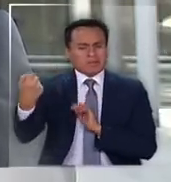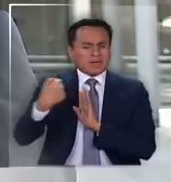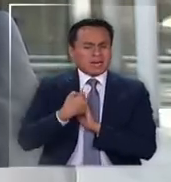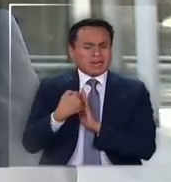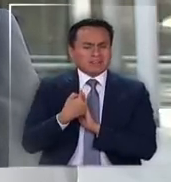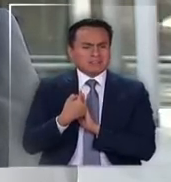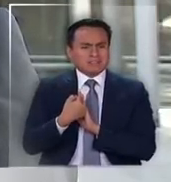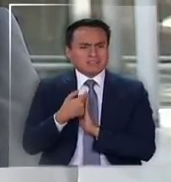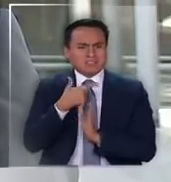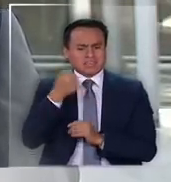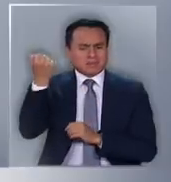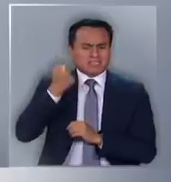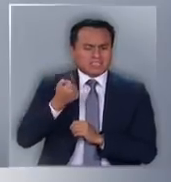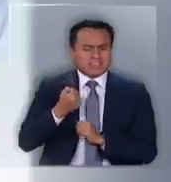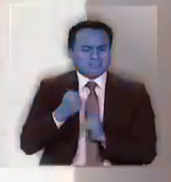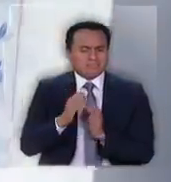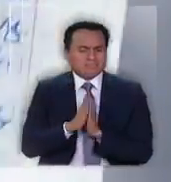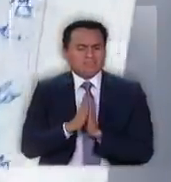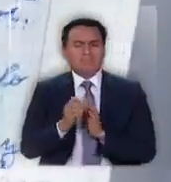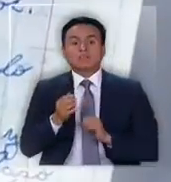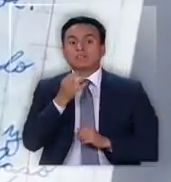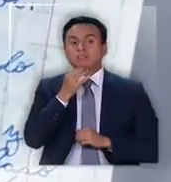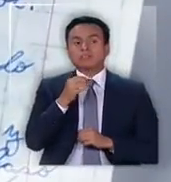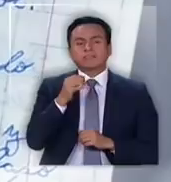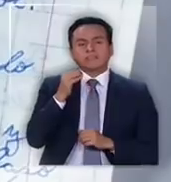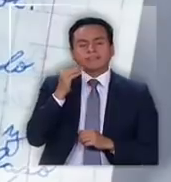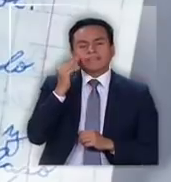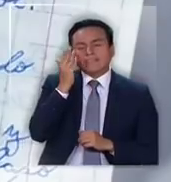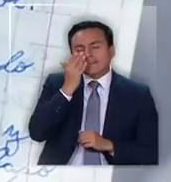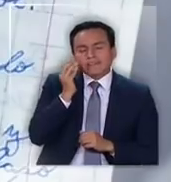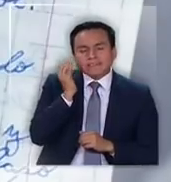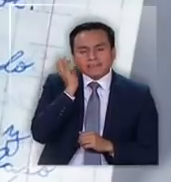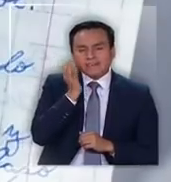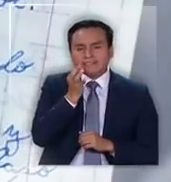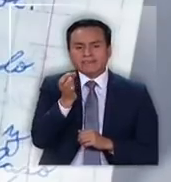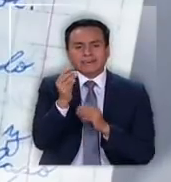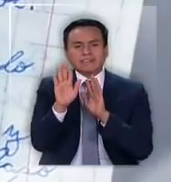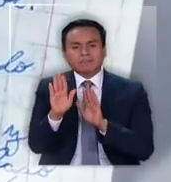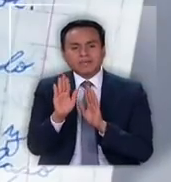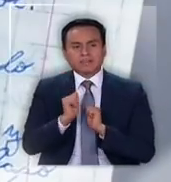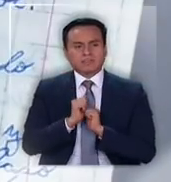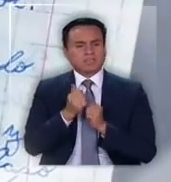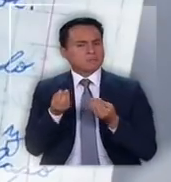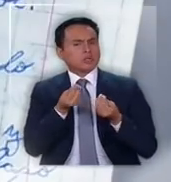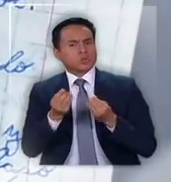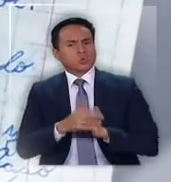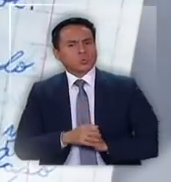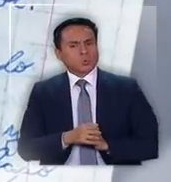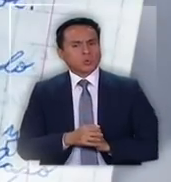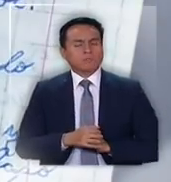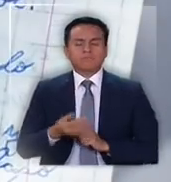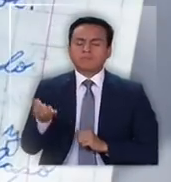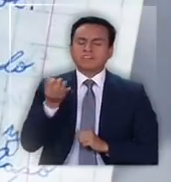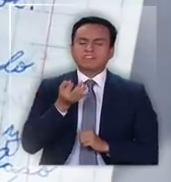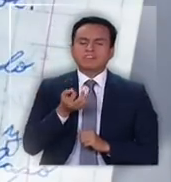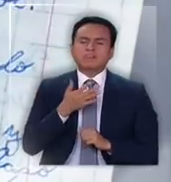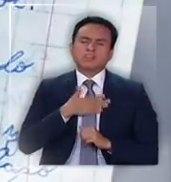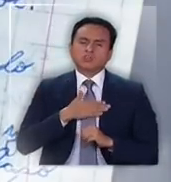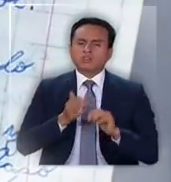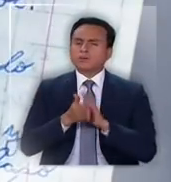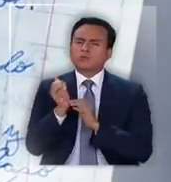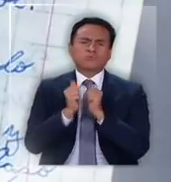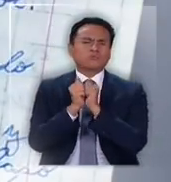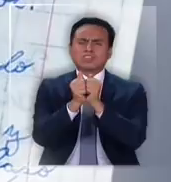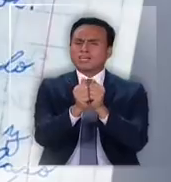pegar y la quería matar. Me grita y dice, espere. Le pregunto qué pasó y me dice, quiero irme